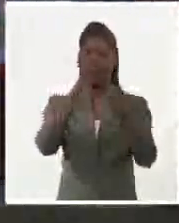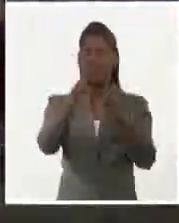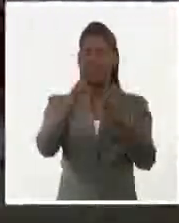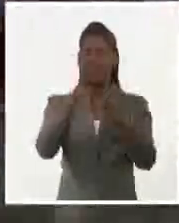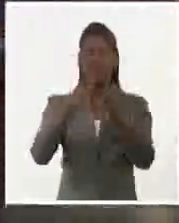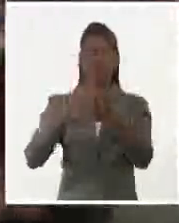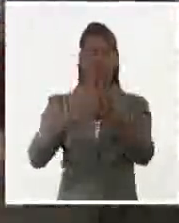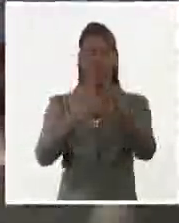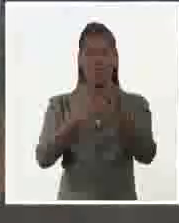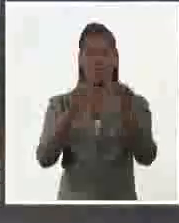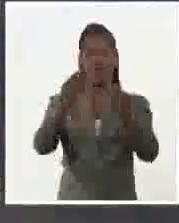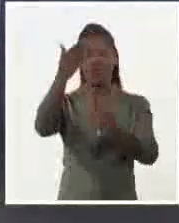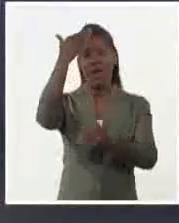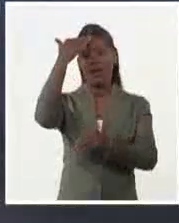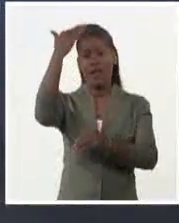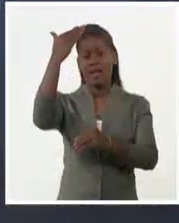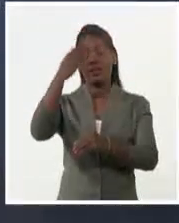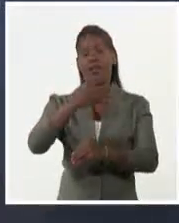gracias, Fidel.